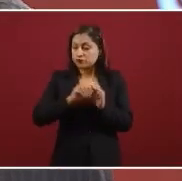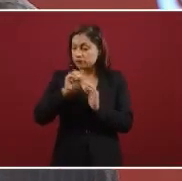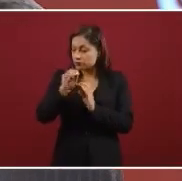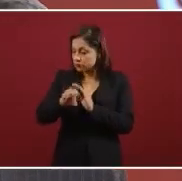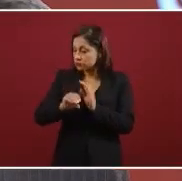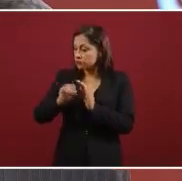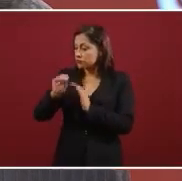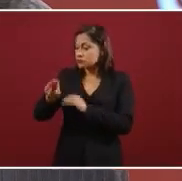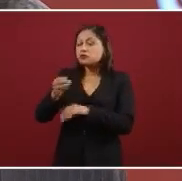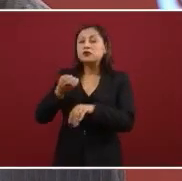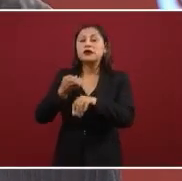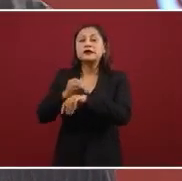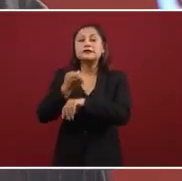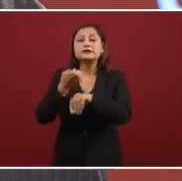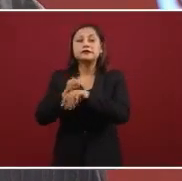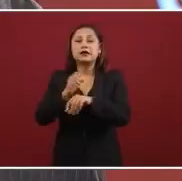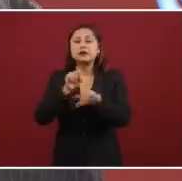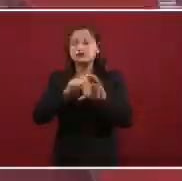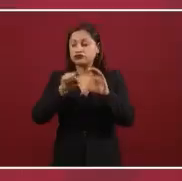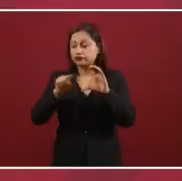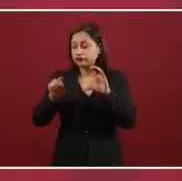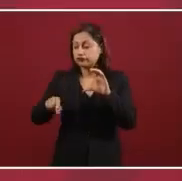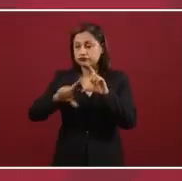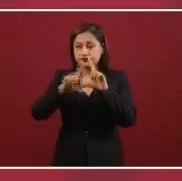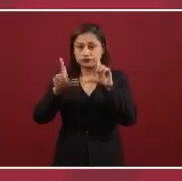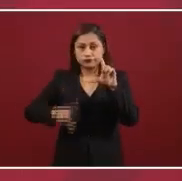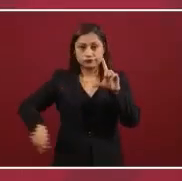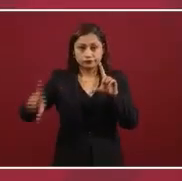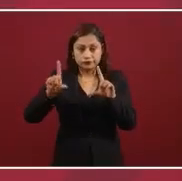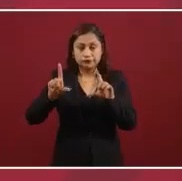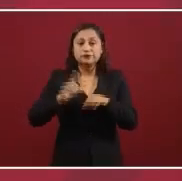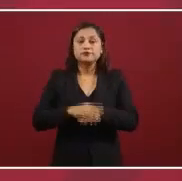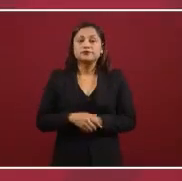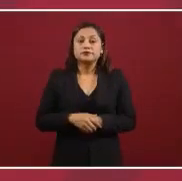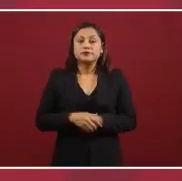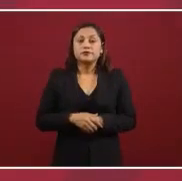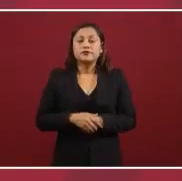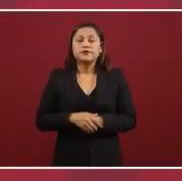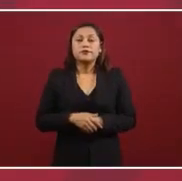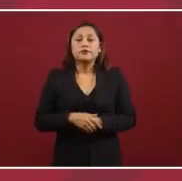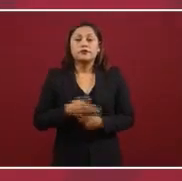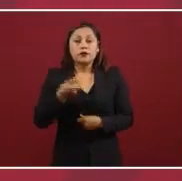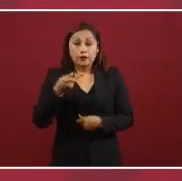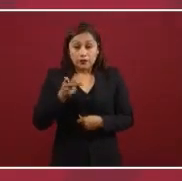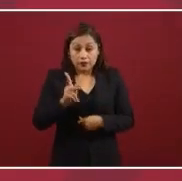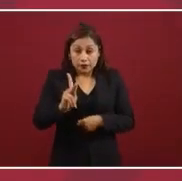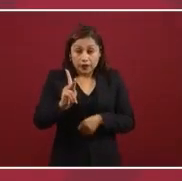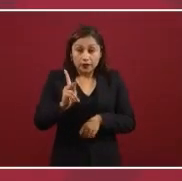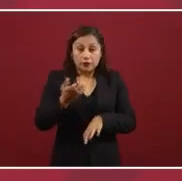estados. La mayoría de los estados